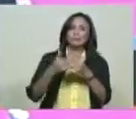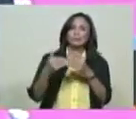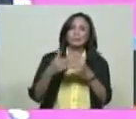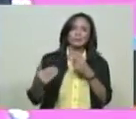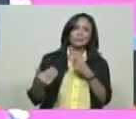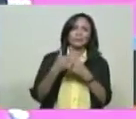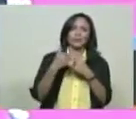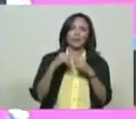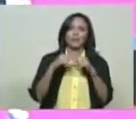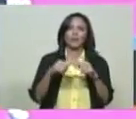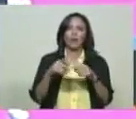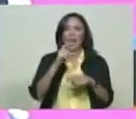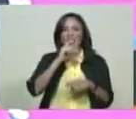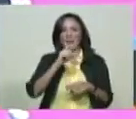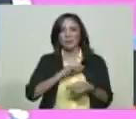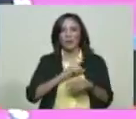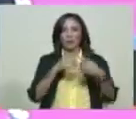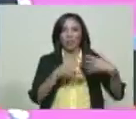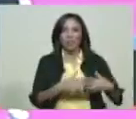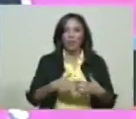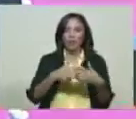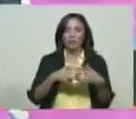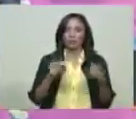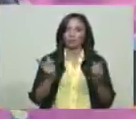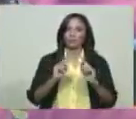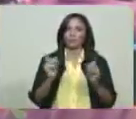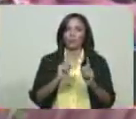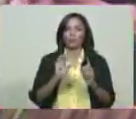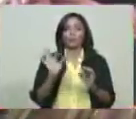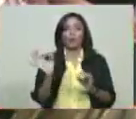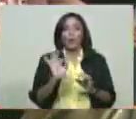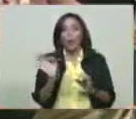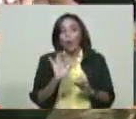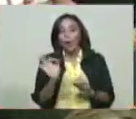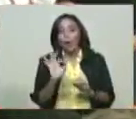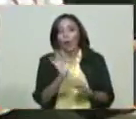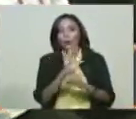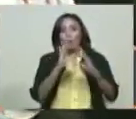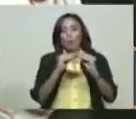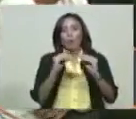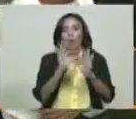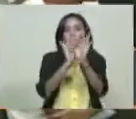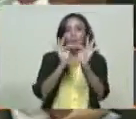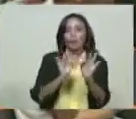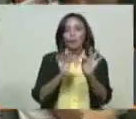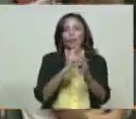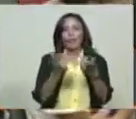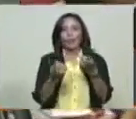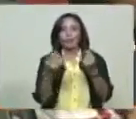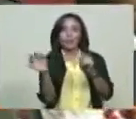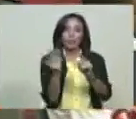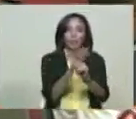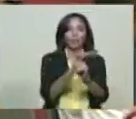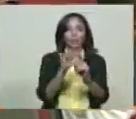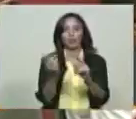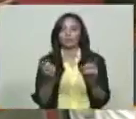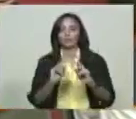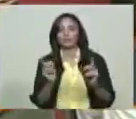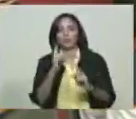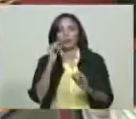en los enemigos imperialistas o en sus medios de comunicación y sus aparatos de manipulación mundial